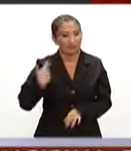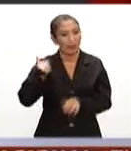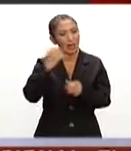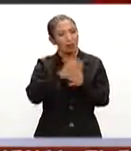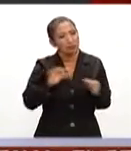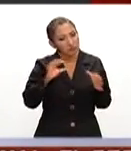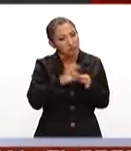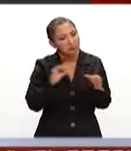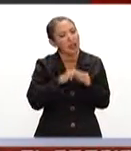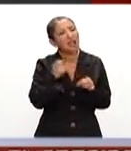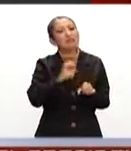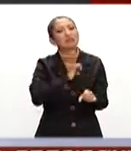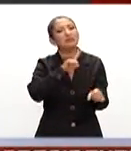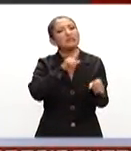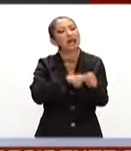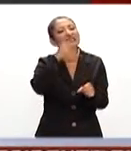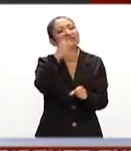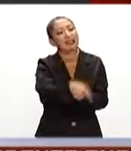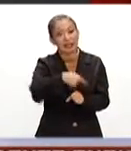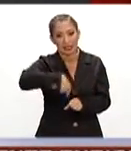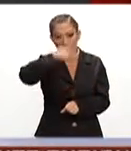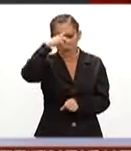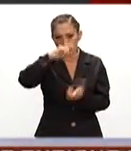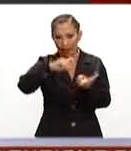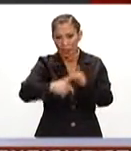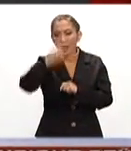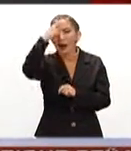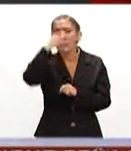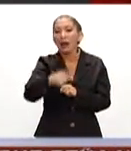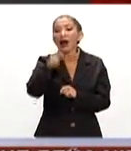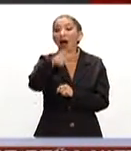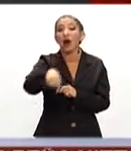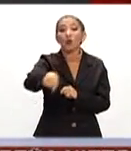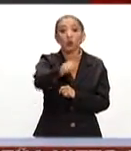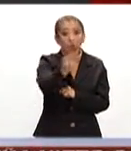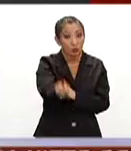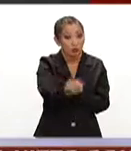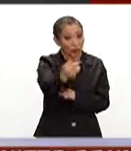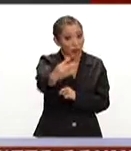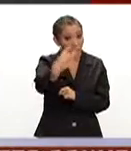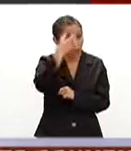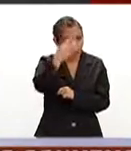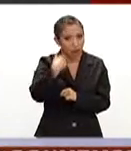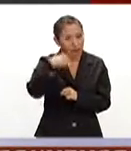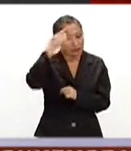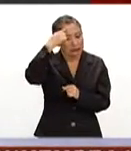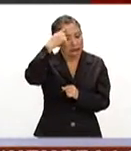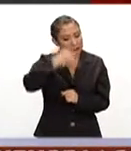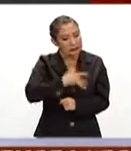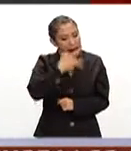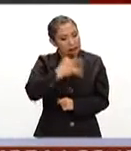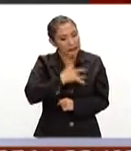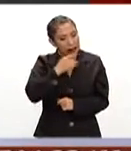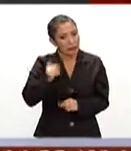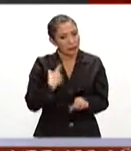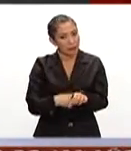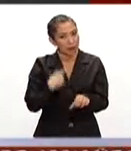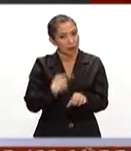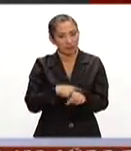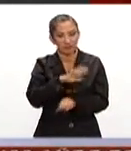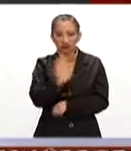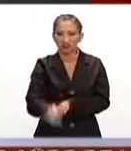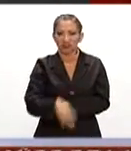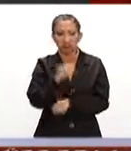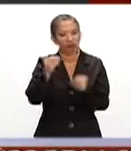reportaje especial aquí en México al Día para que usted que nos está viendo tome conciencia de esta enfermedad que cobra la